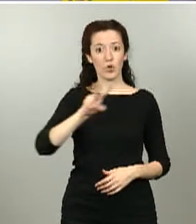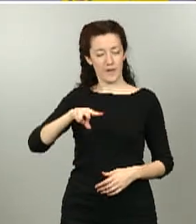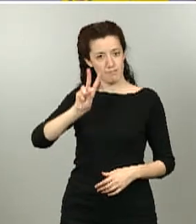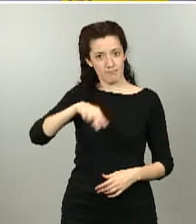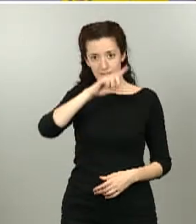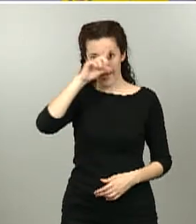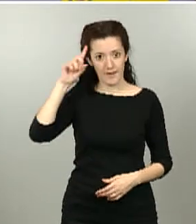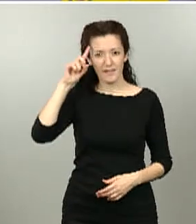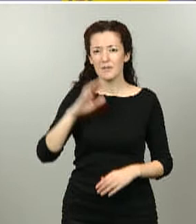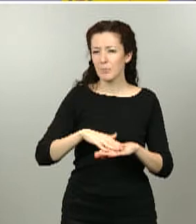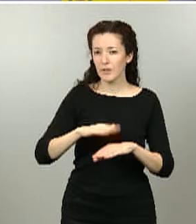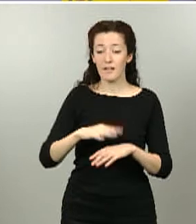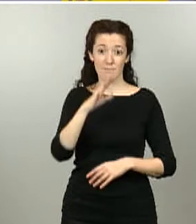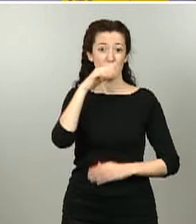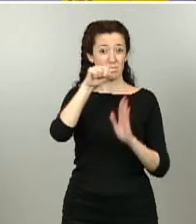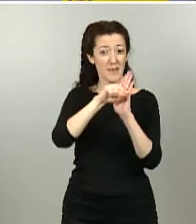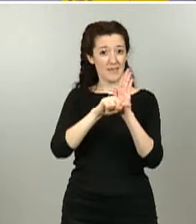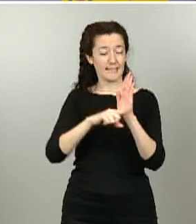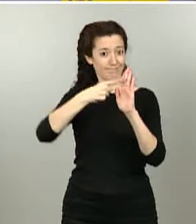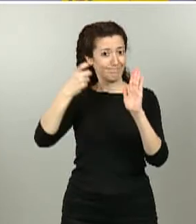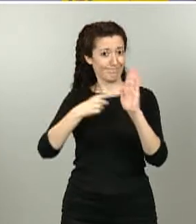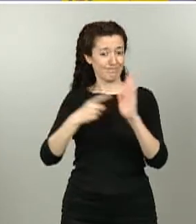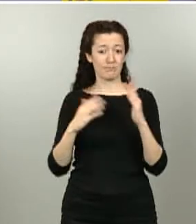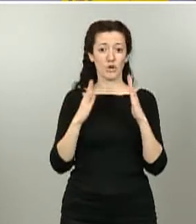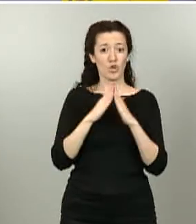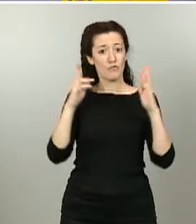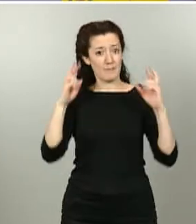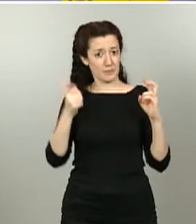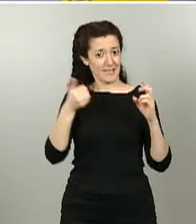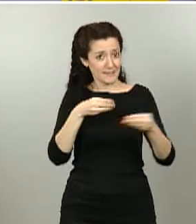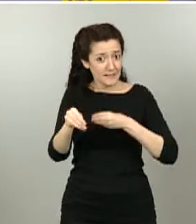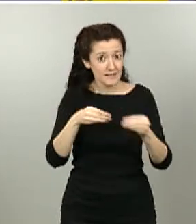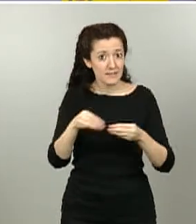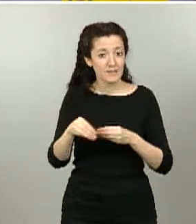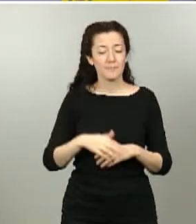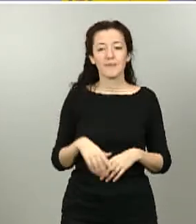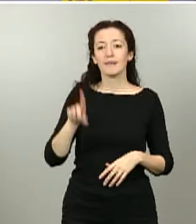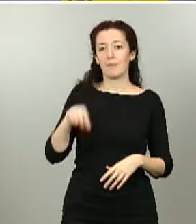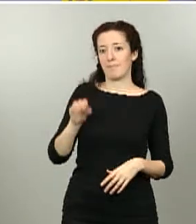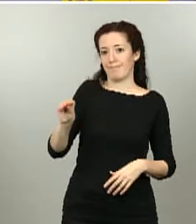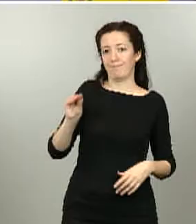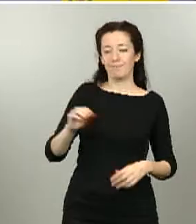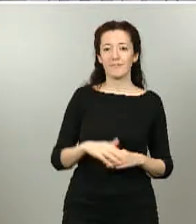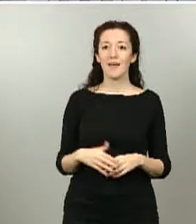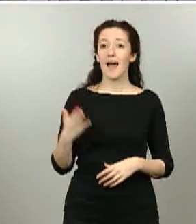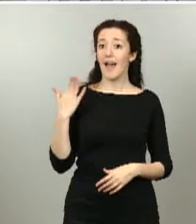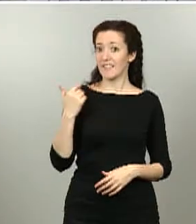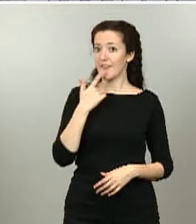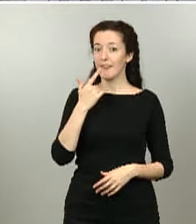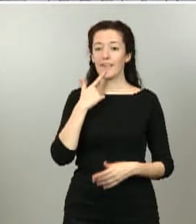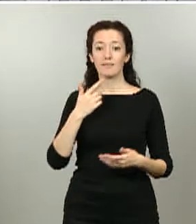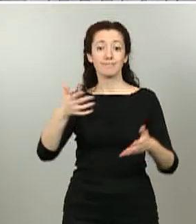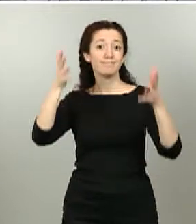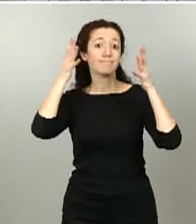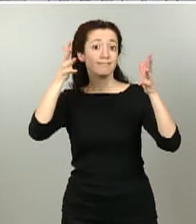de desconfinamiento y también dijo usted ayer que no se pueden hacer recomendaciones que no se puedan cumplir. ¿El Gobierno